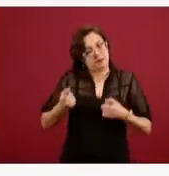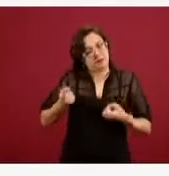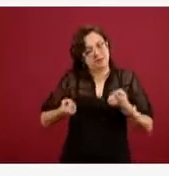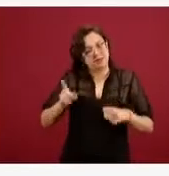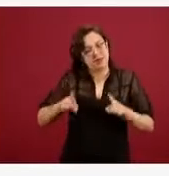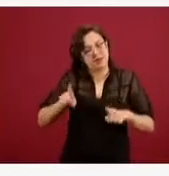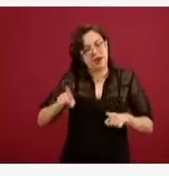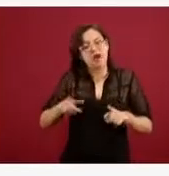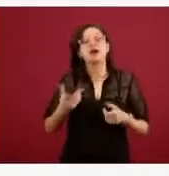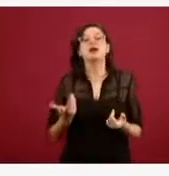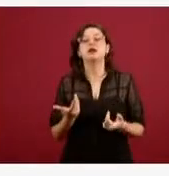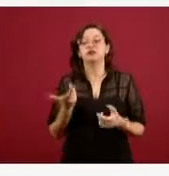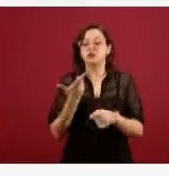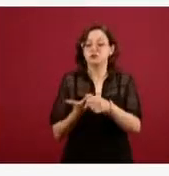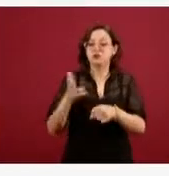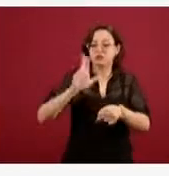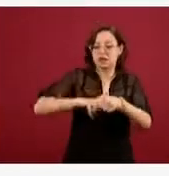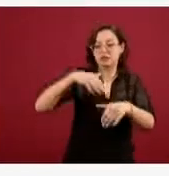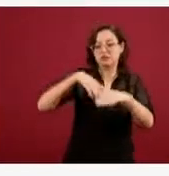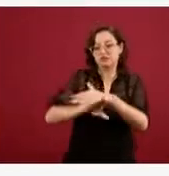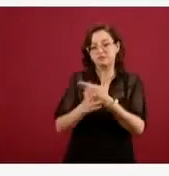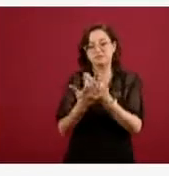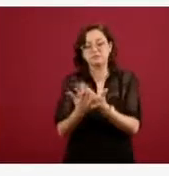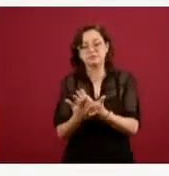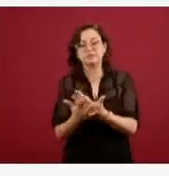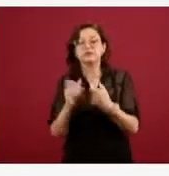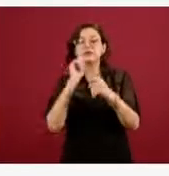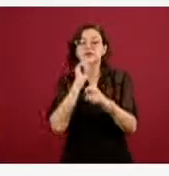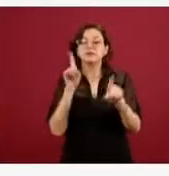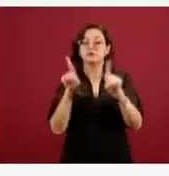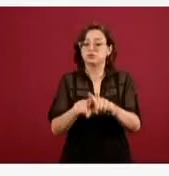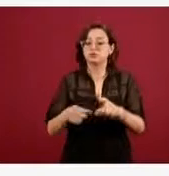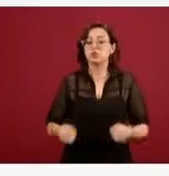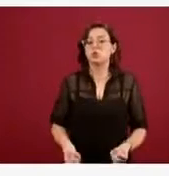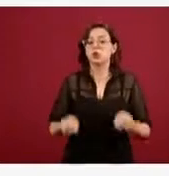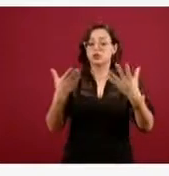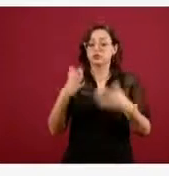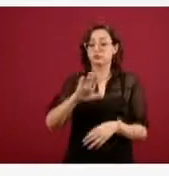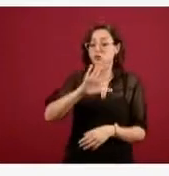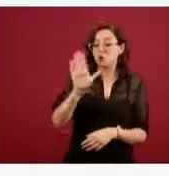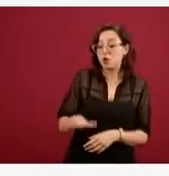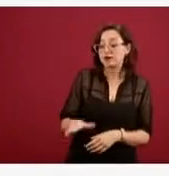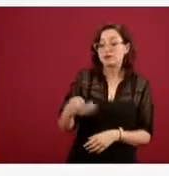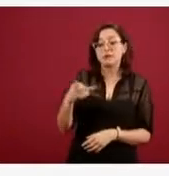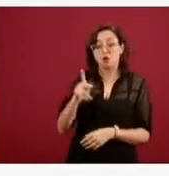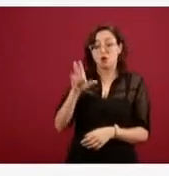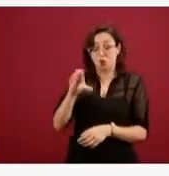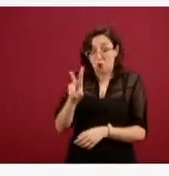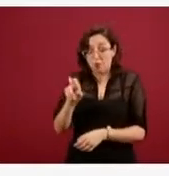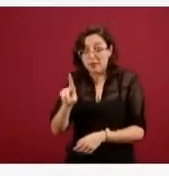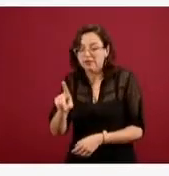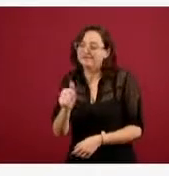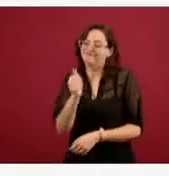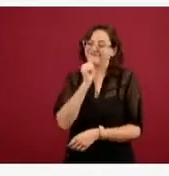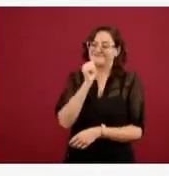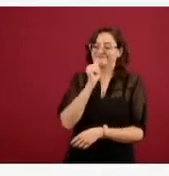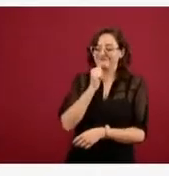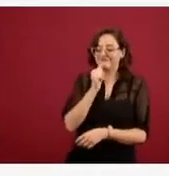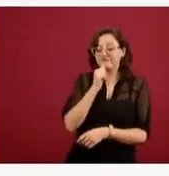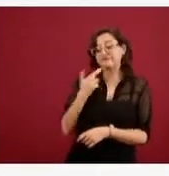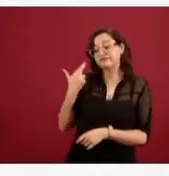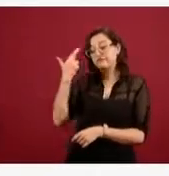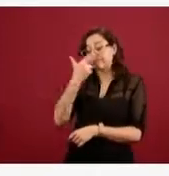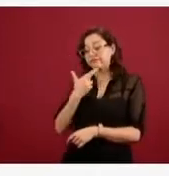su estado clínico, pero además también las defunciones que aún tenemos como sospechosas y que en su momento